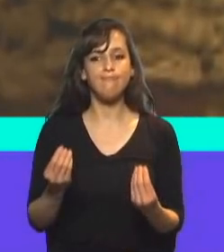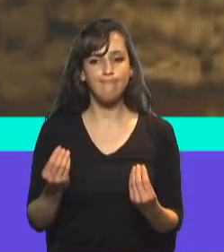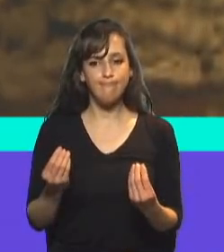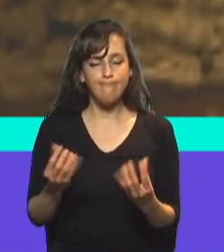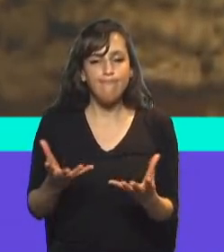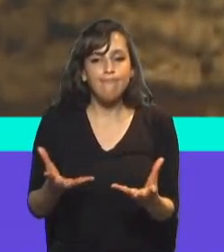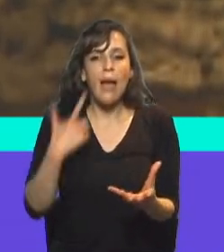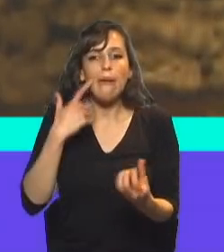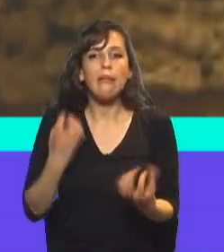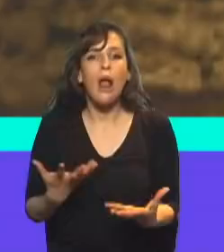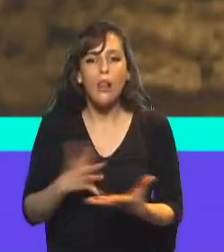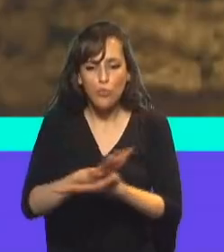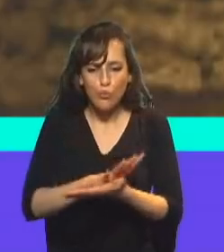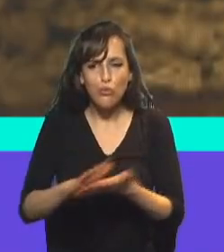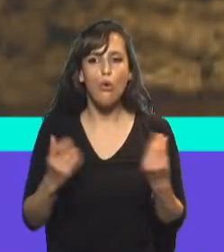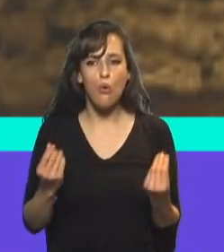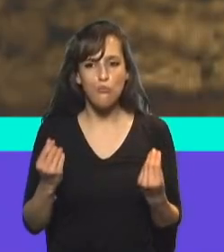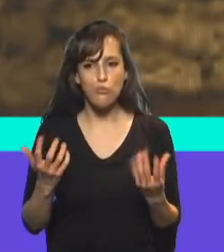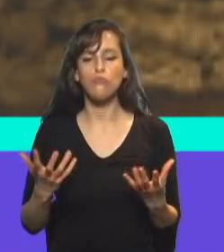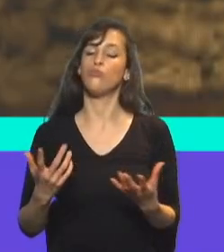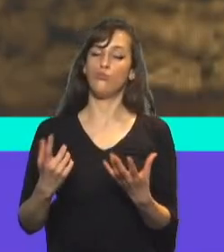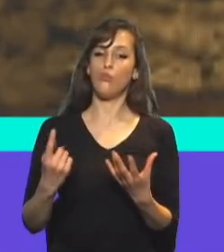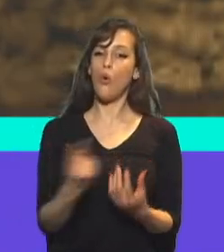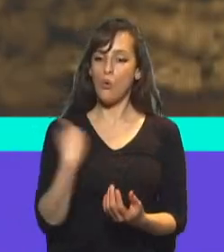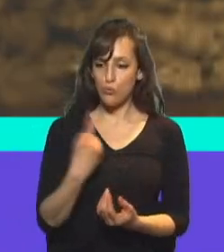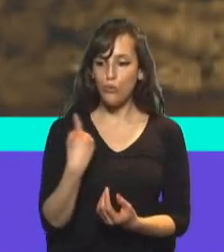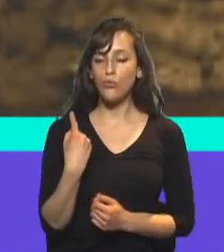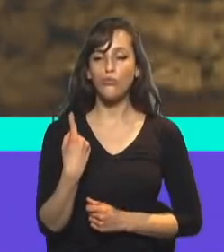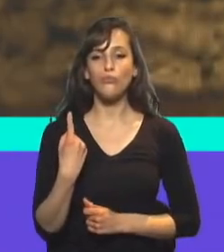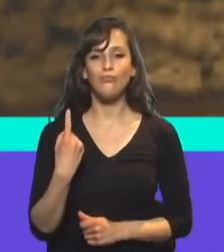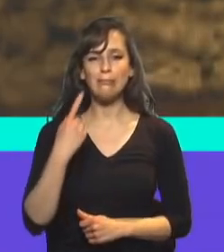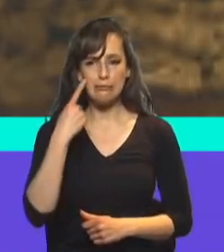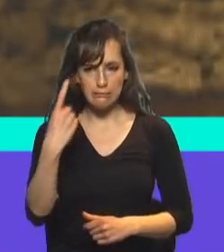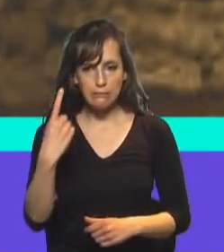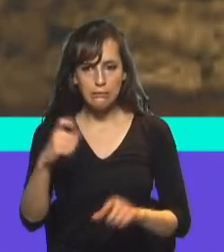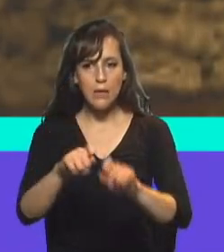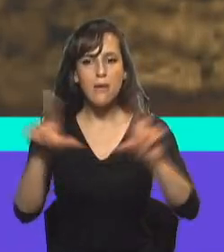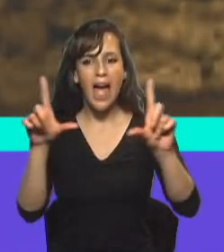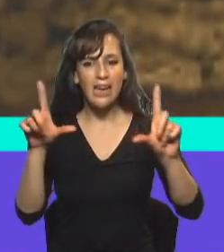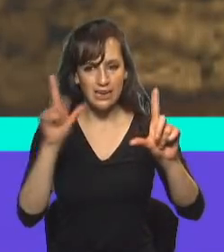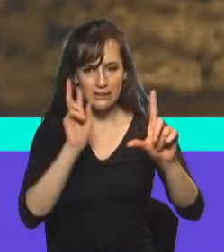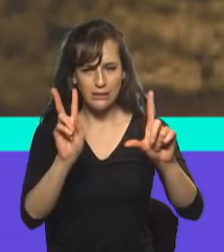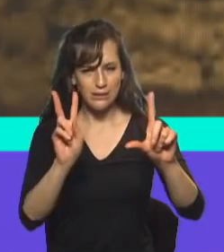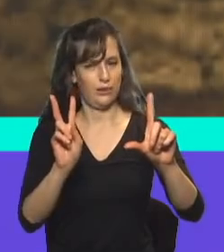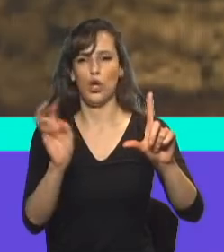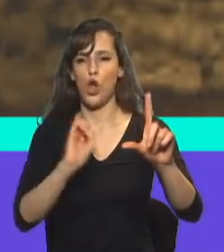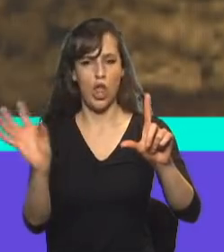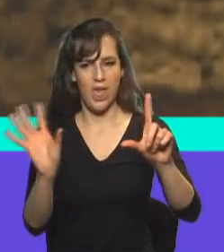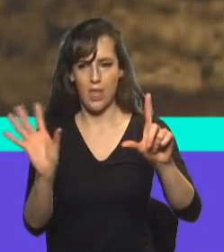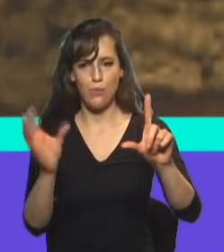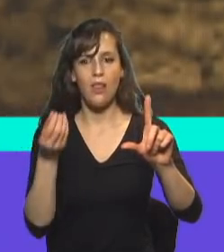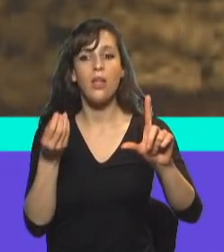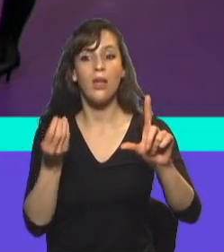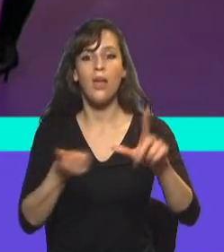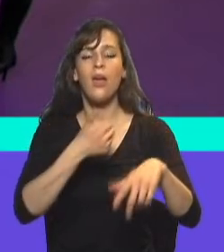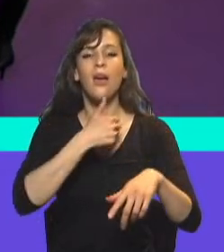recuperación del río, ¿no? O sea, nosotros tenemos muestras de imágenes que son atroces y que nos deberían dar mucho miedo porque muestran un río que,